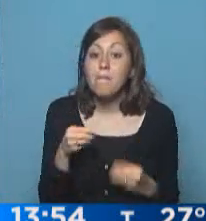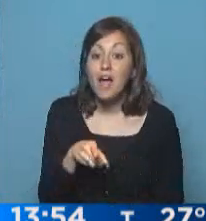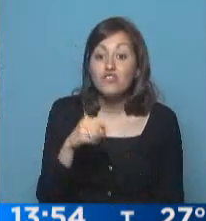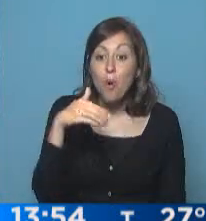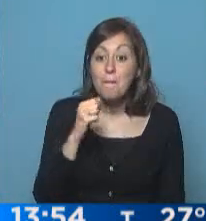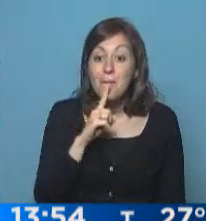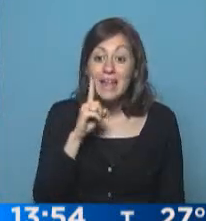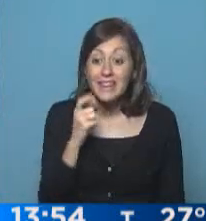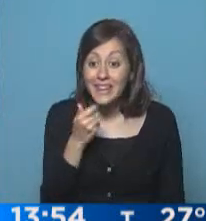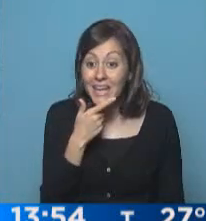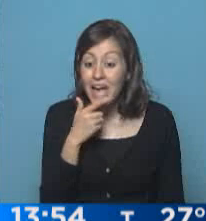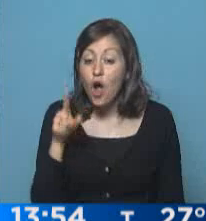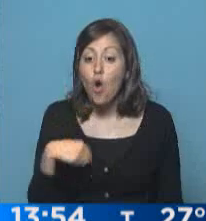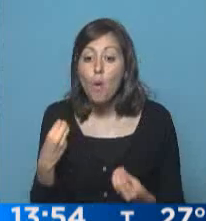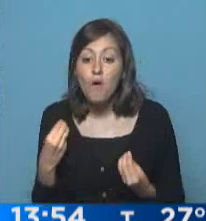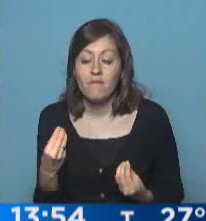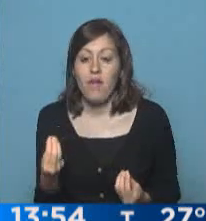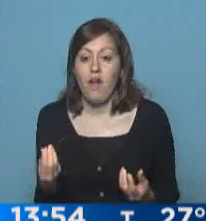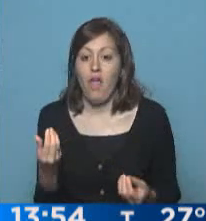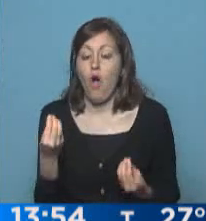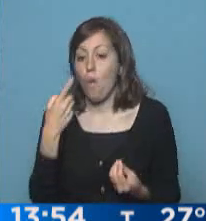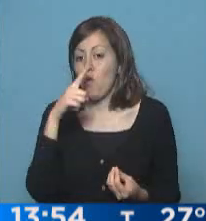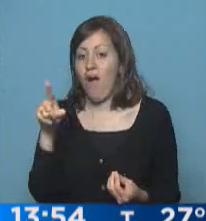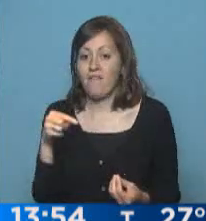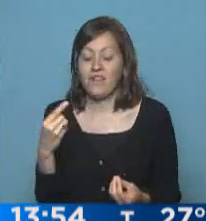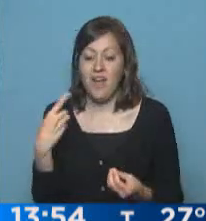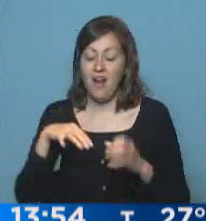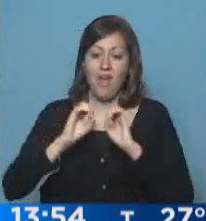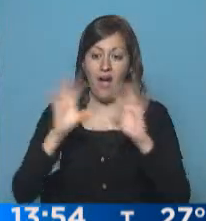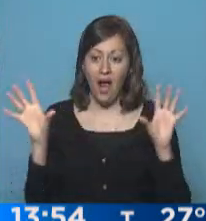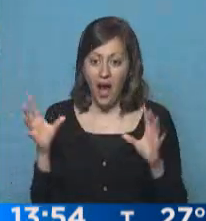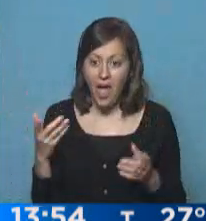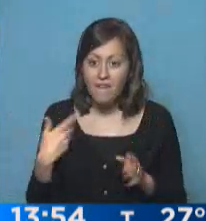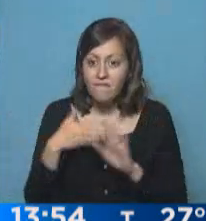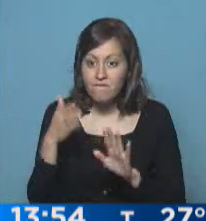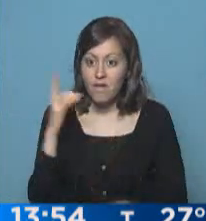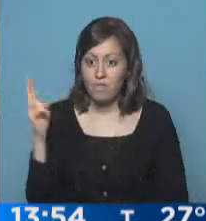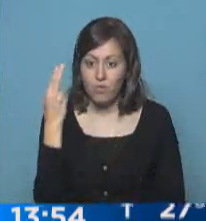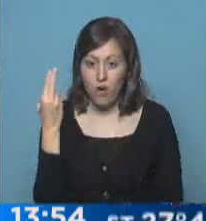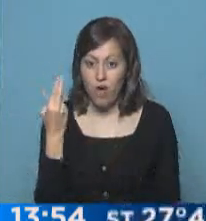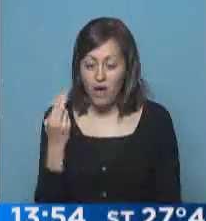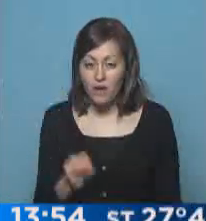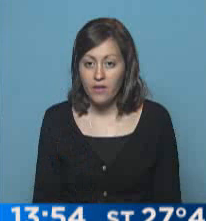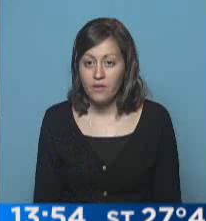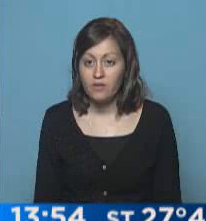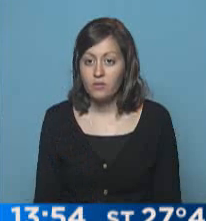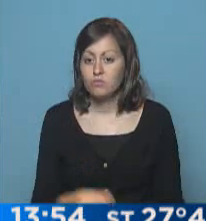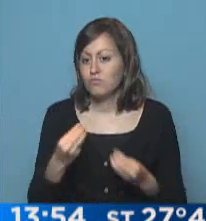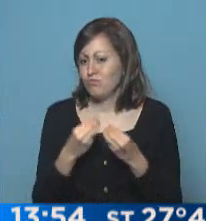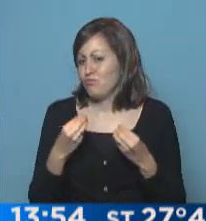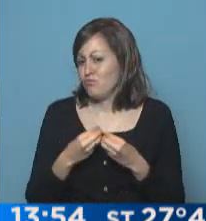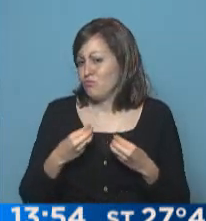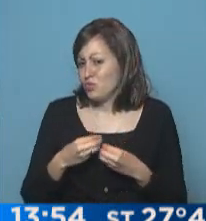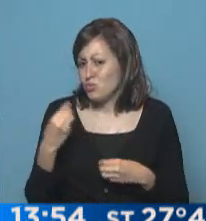Matías Y por qué eh termina en ese estado tan grave de salud que conlleva su muerte y que en todas las oportunidades esa